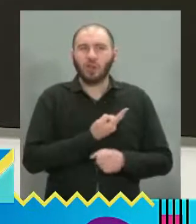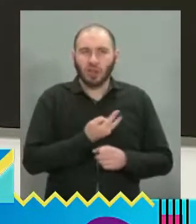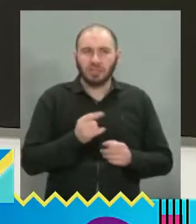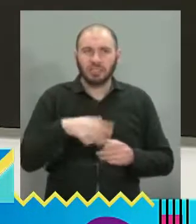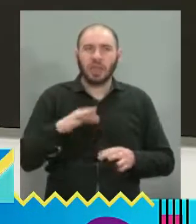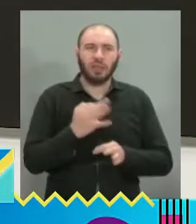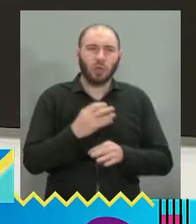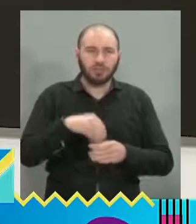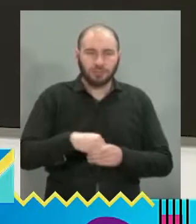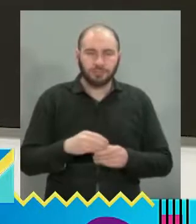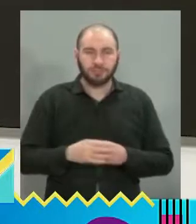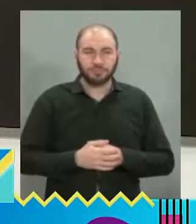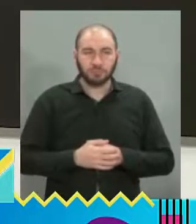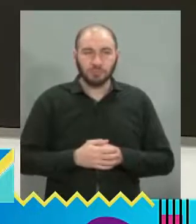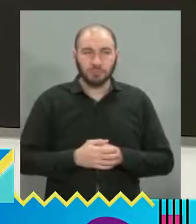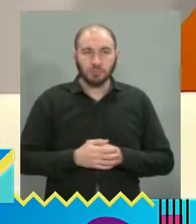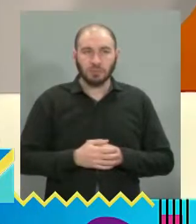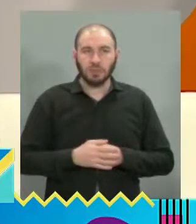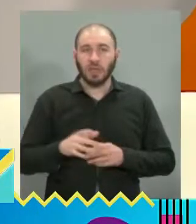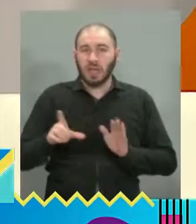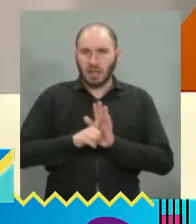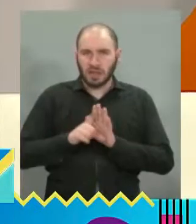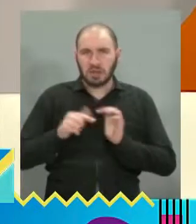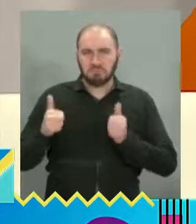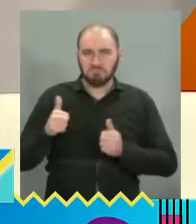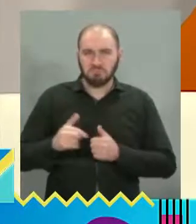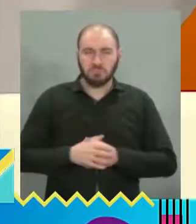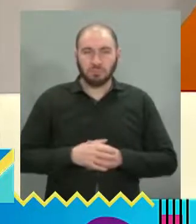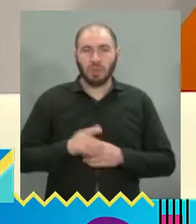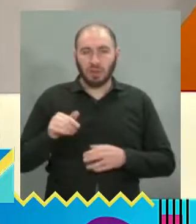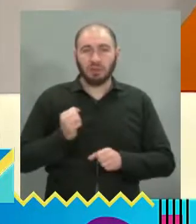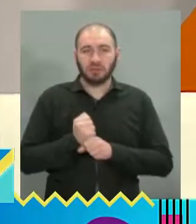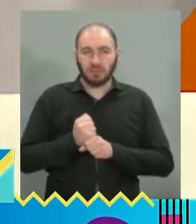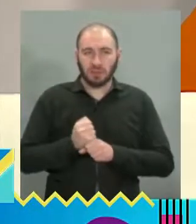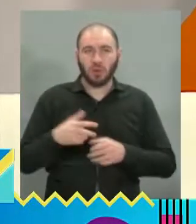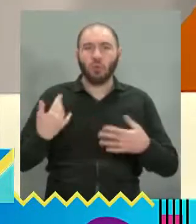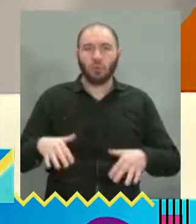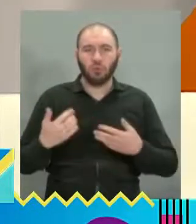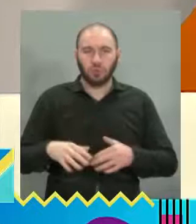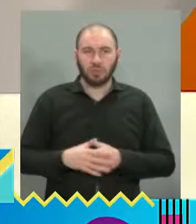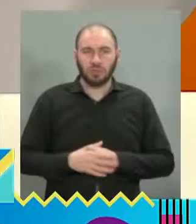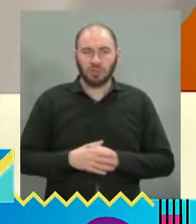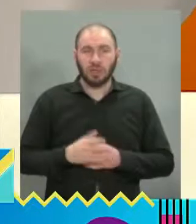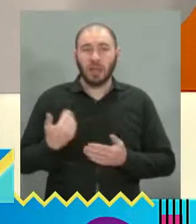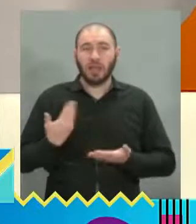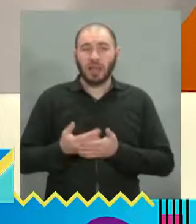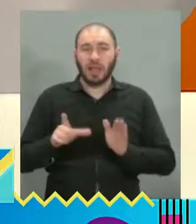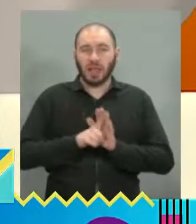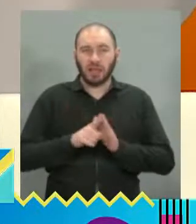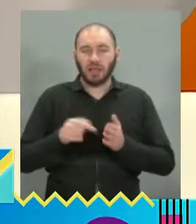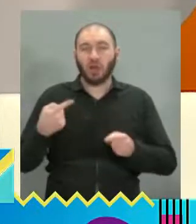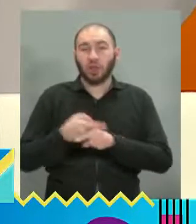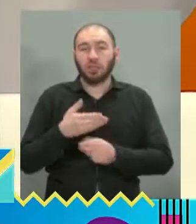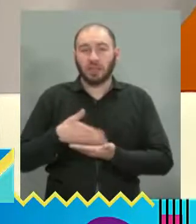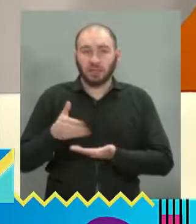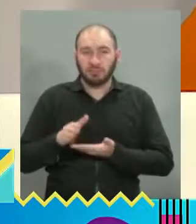ámbito educativo? Tenemos leyes muy buenas. Se está trabajando urgentemente, requiere modificación, la ley